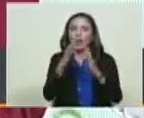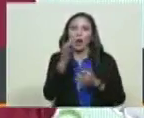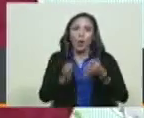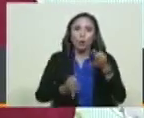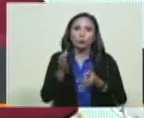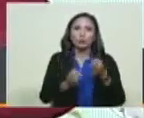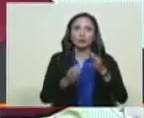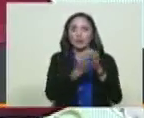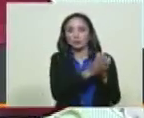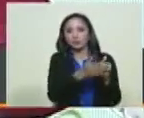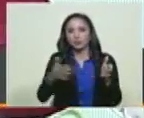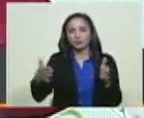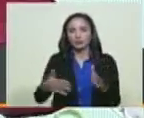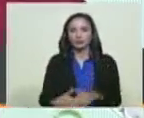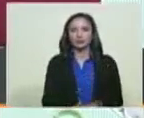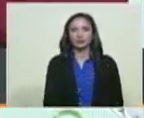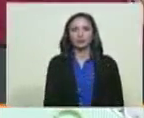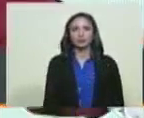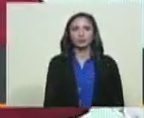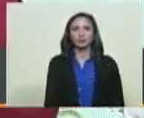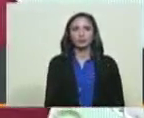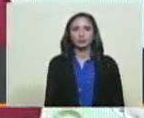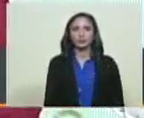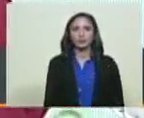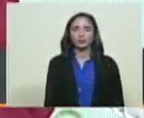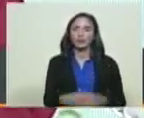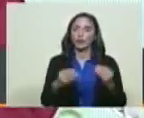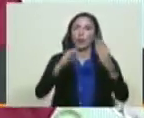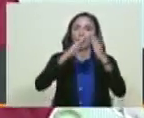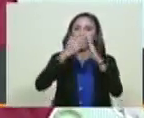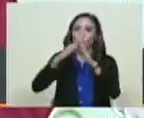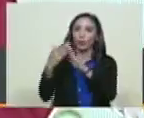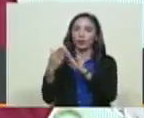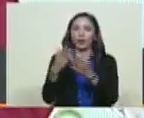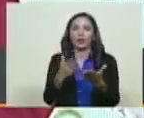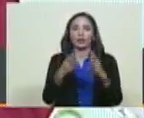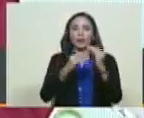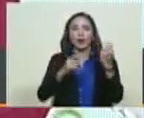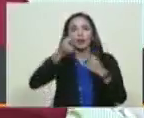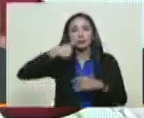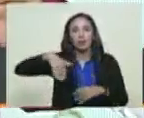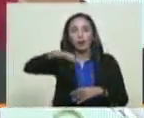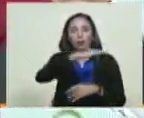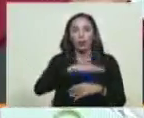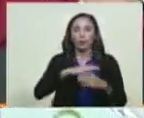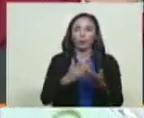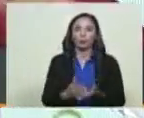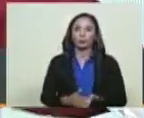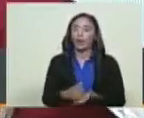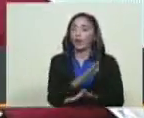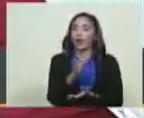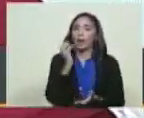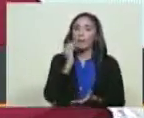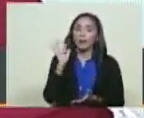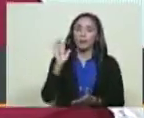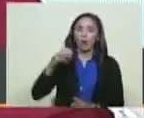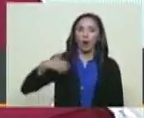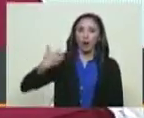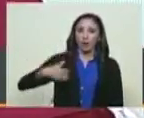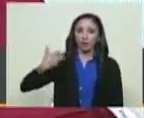del crecimiento económico para la sociedad mientras en argentina